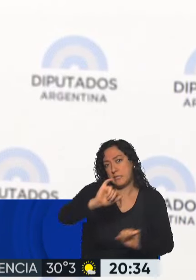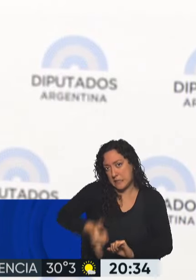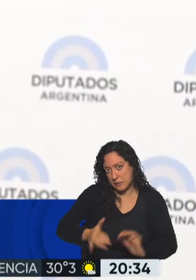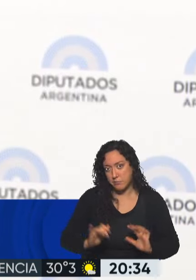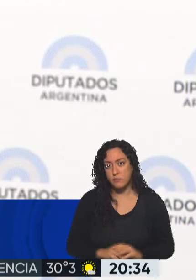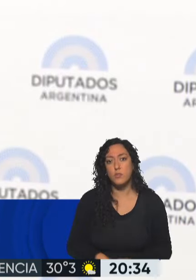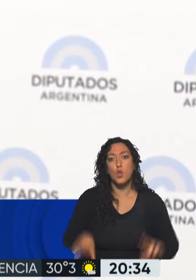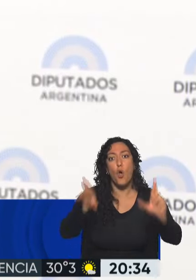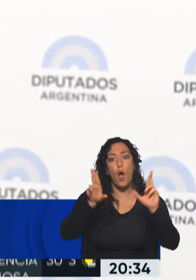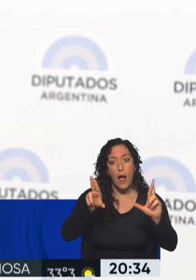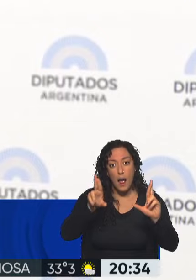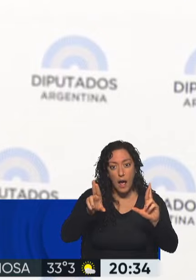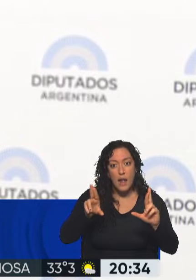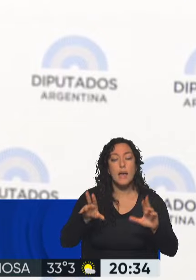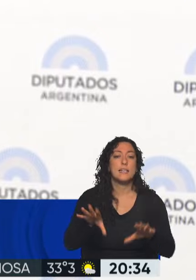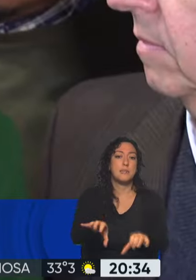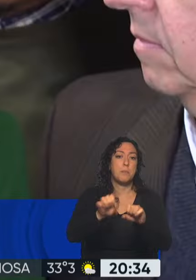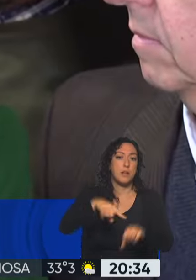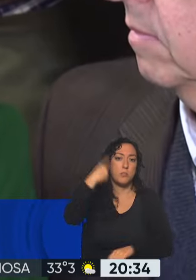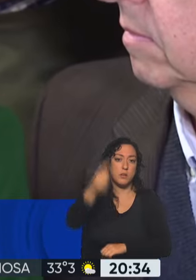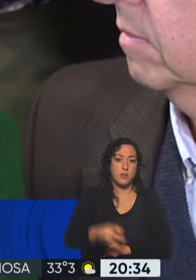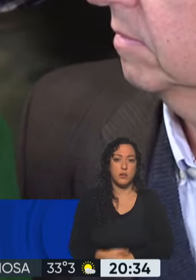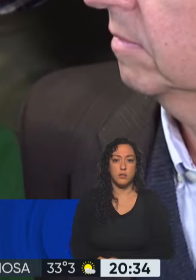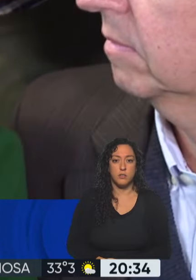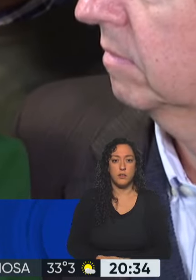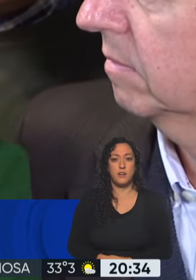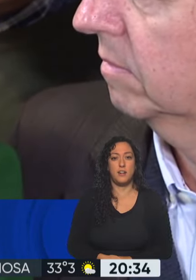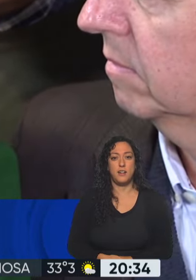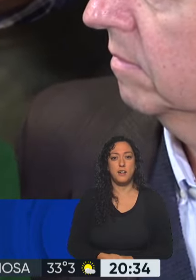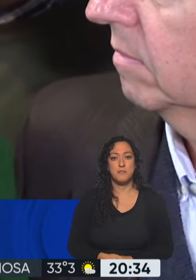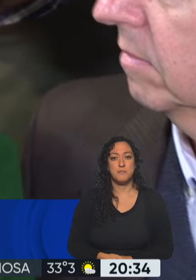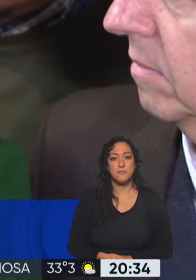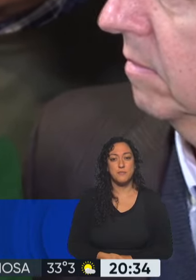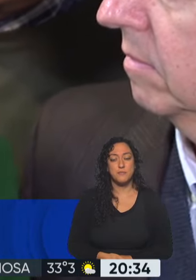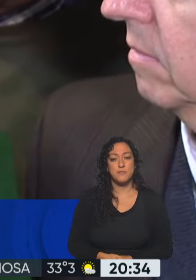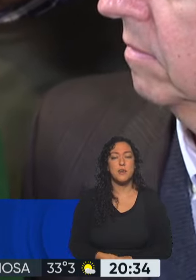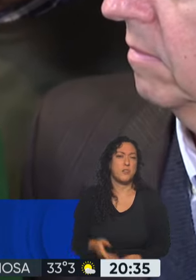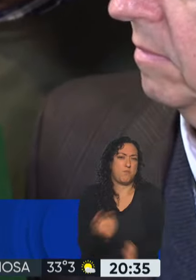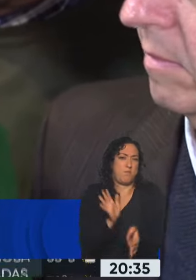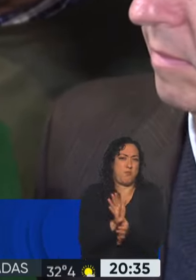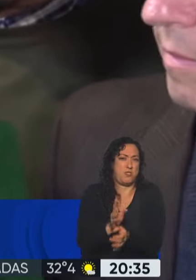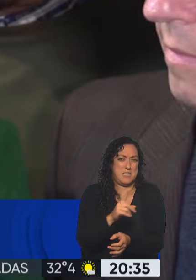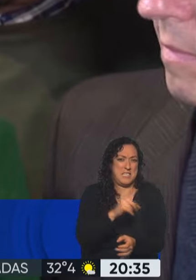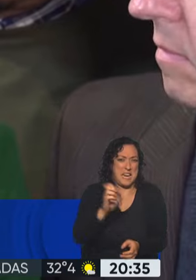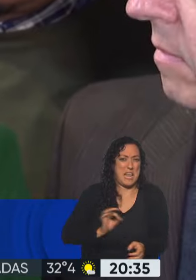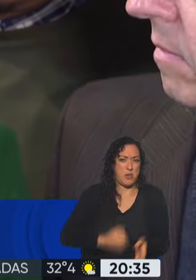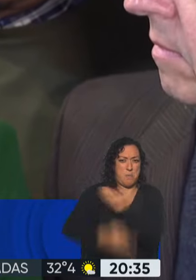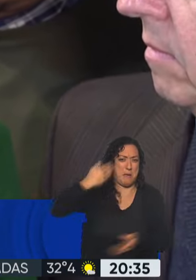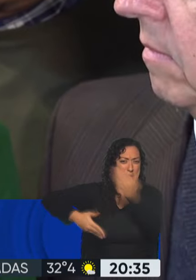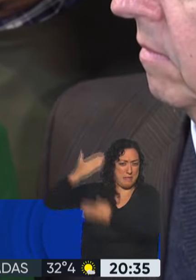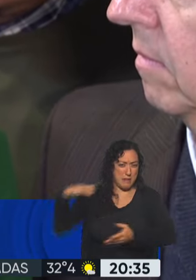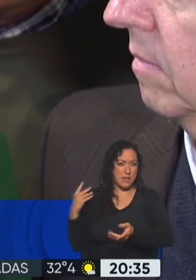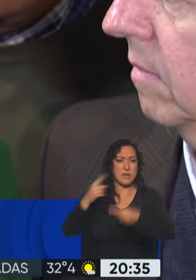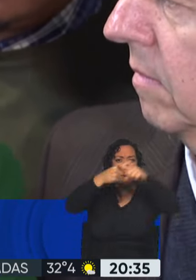esto se produzca a primeras horas de mañana. ¿Qué es volver en norma 100 años para atrás toda la reforma previsional?